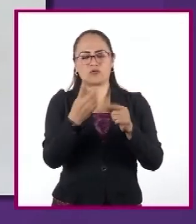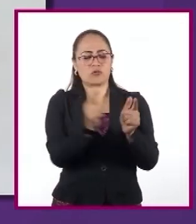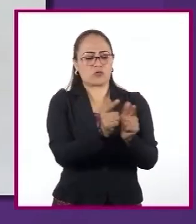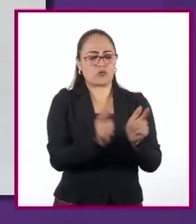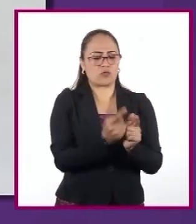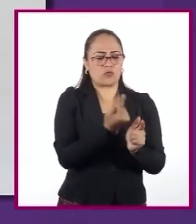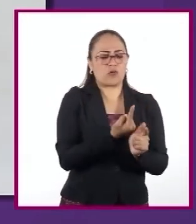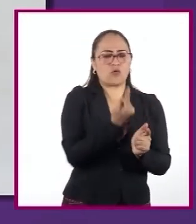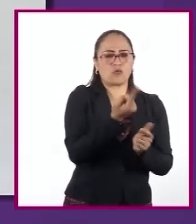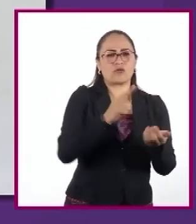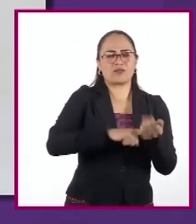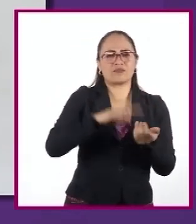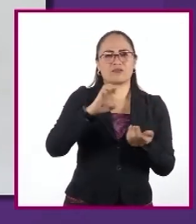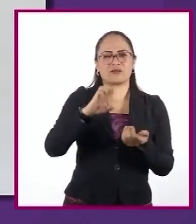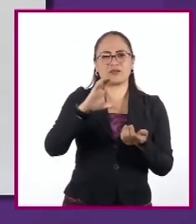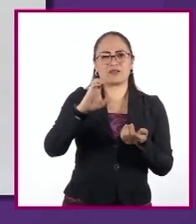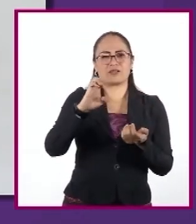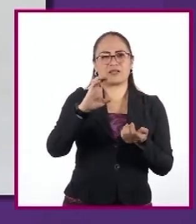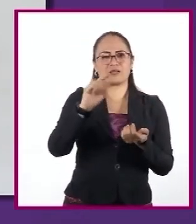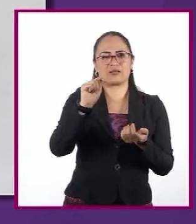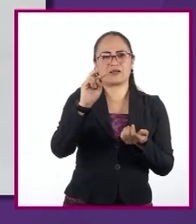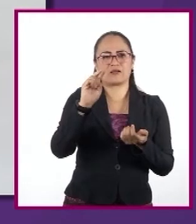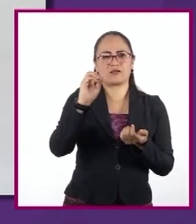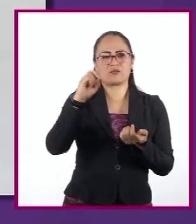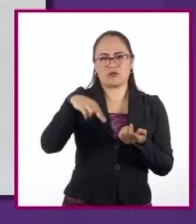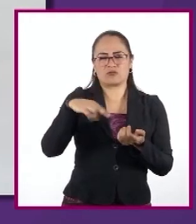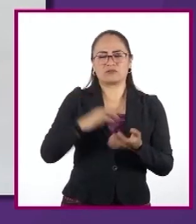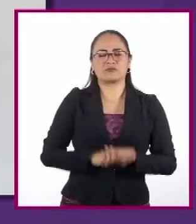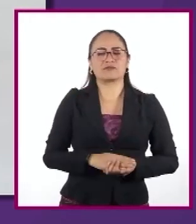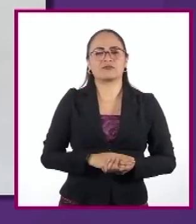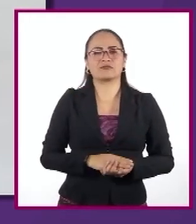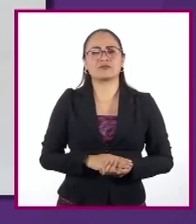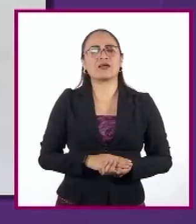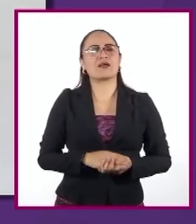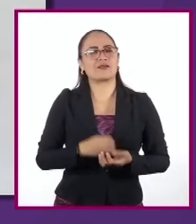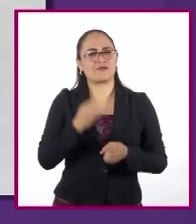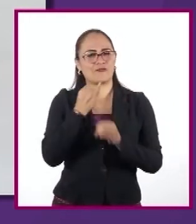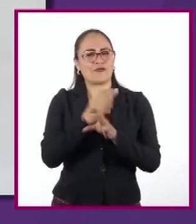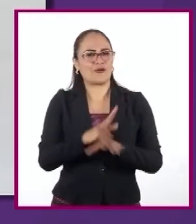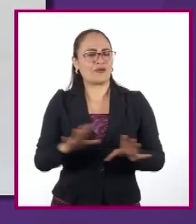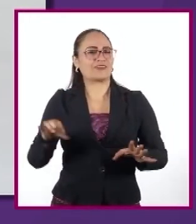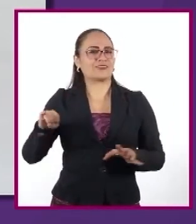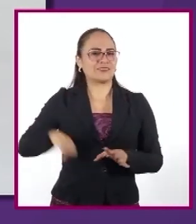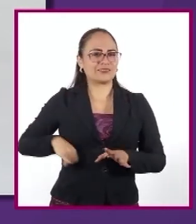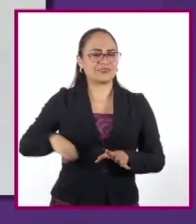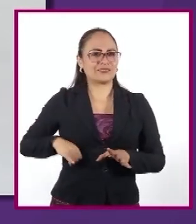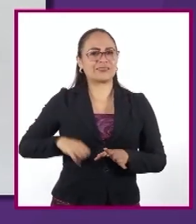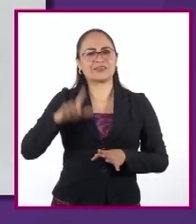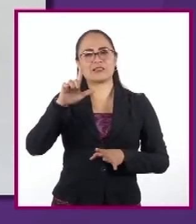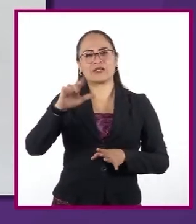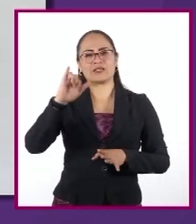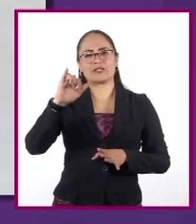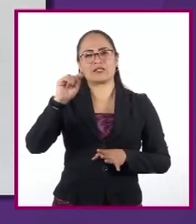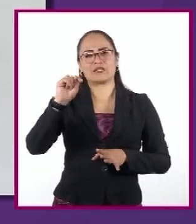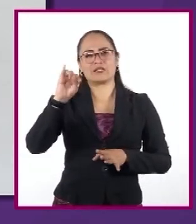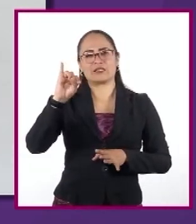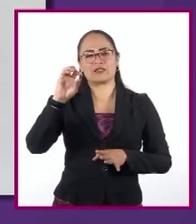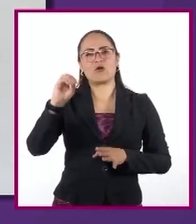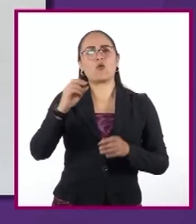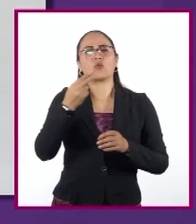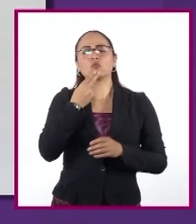tener un electrón de valencia. Un dato curioso es que el litio se utiliza en la fabricación de